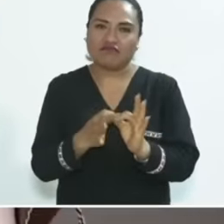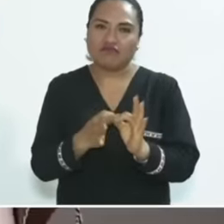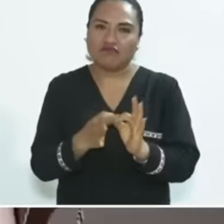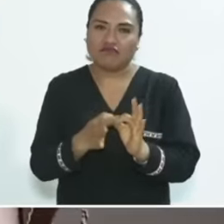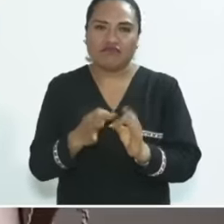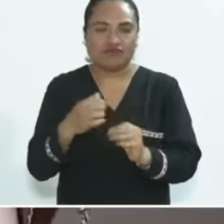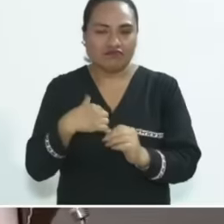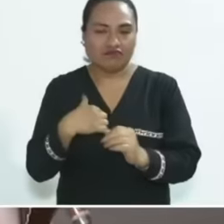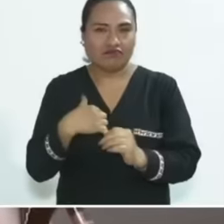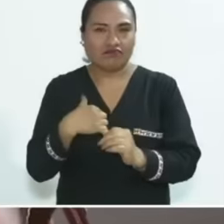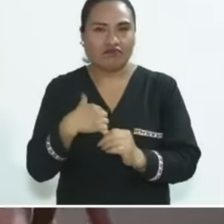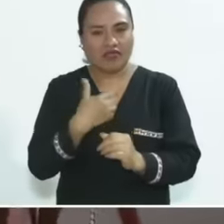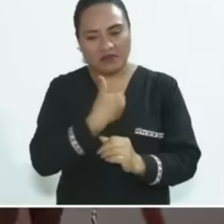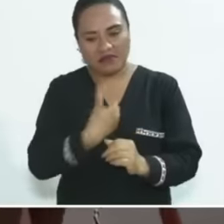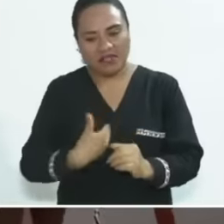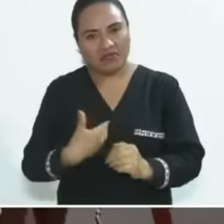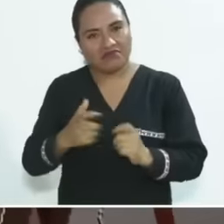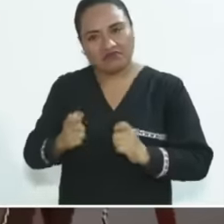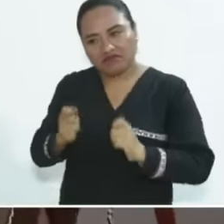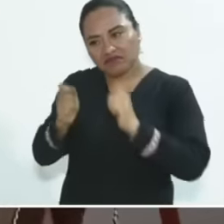bastón de mando.